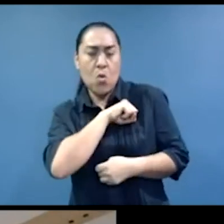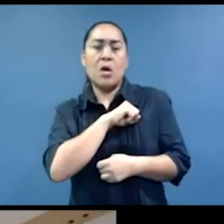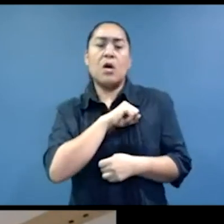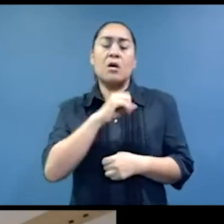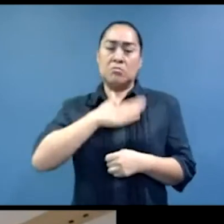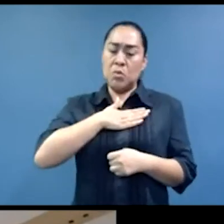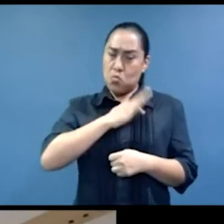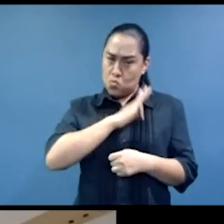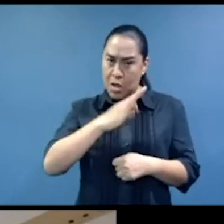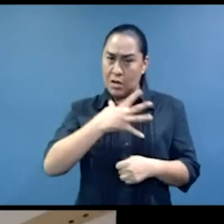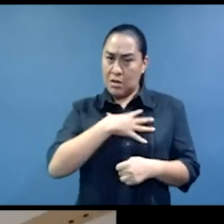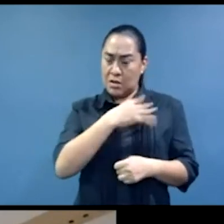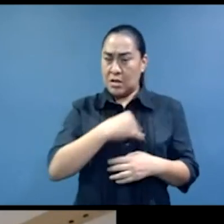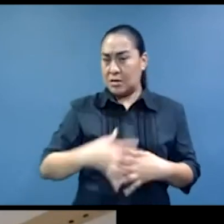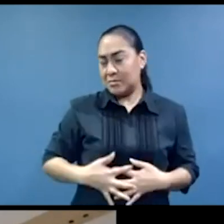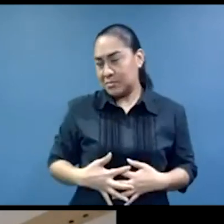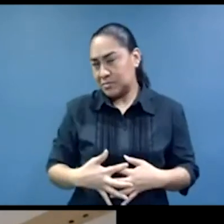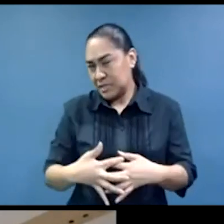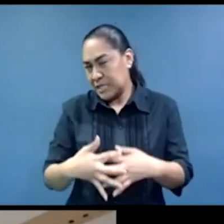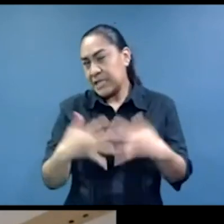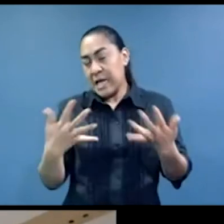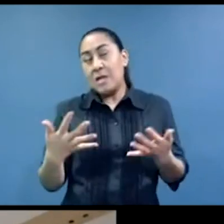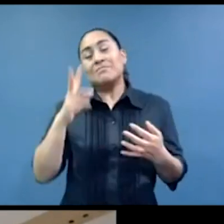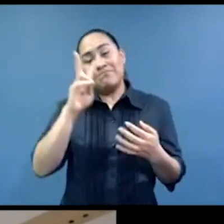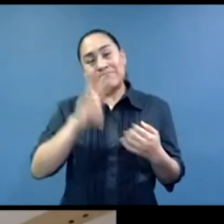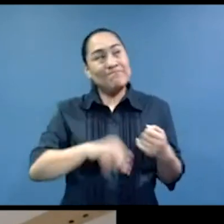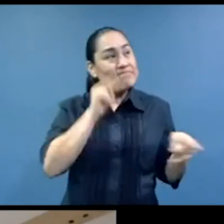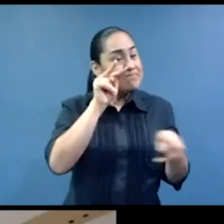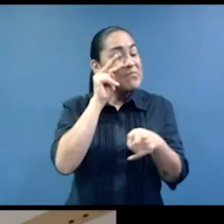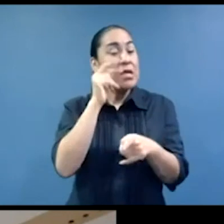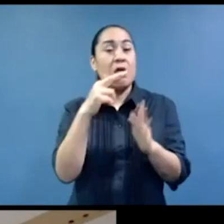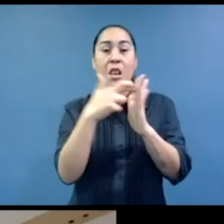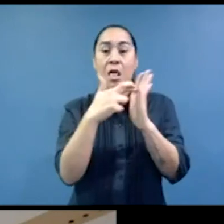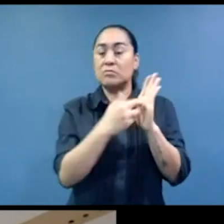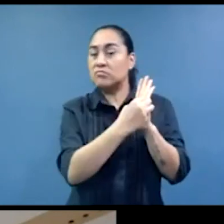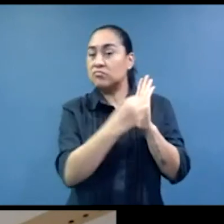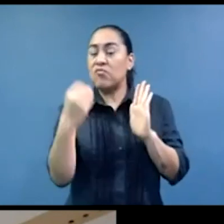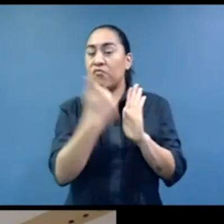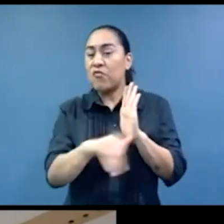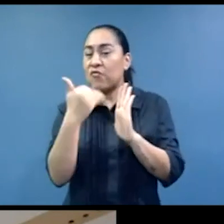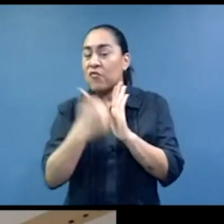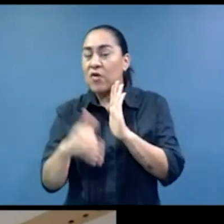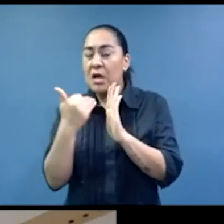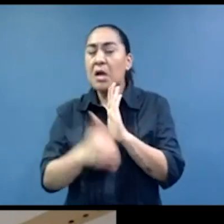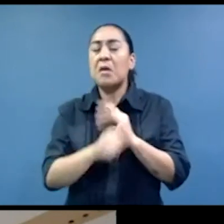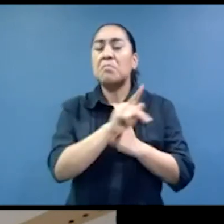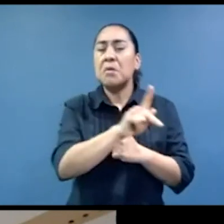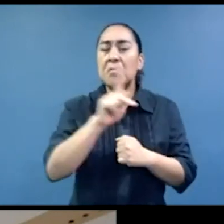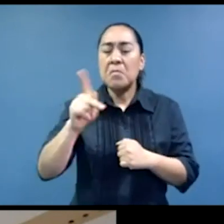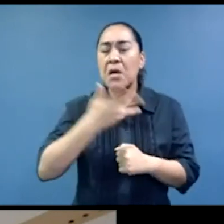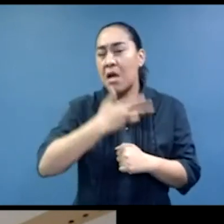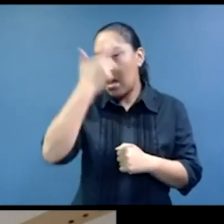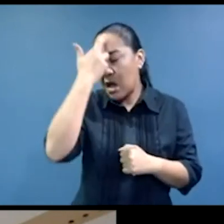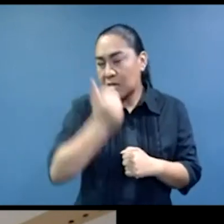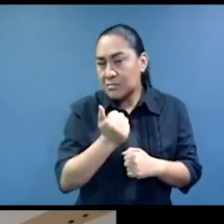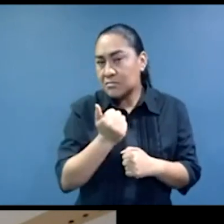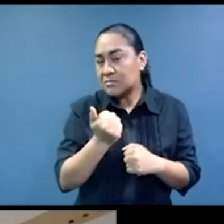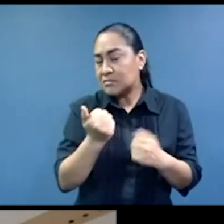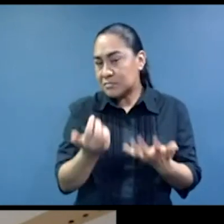y justamente cómo es que esta falta de regulación que hemos estado discutiendo incide en todas las partes interesadas,